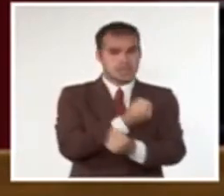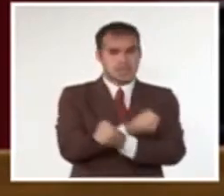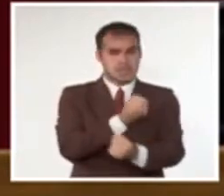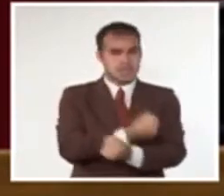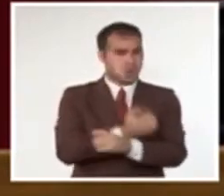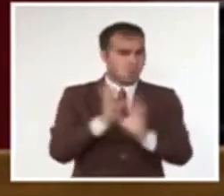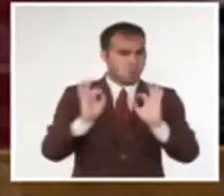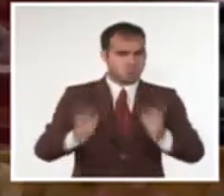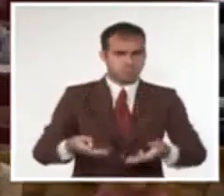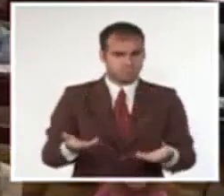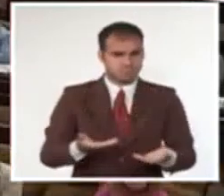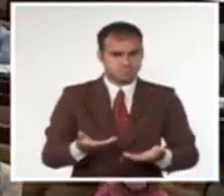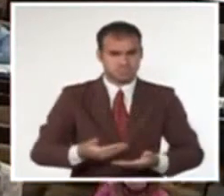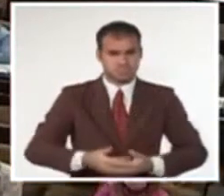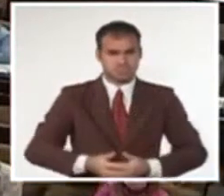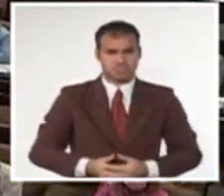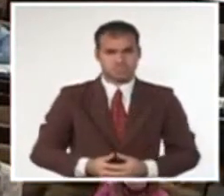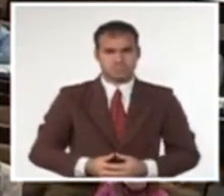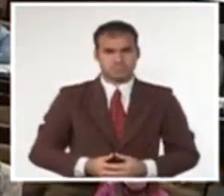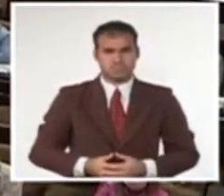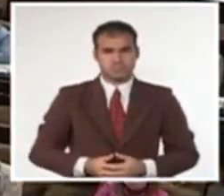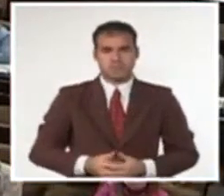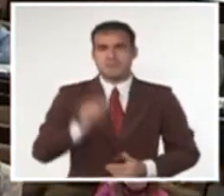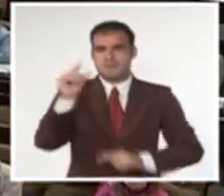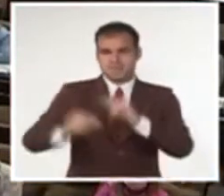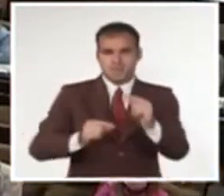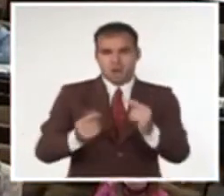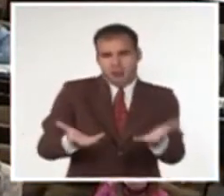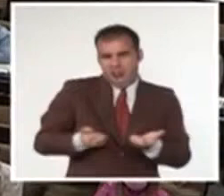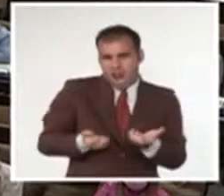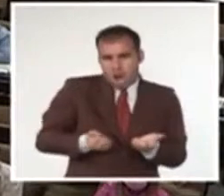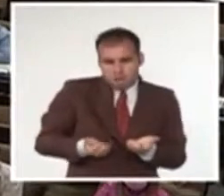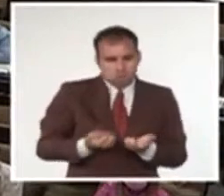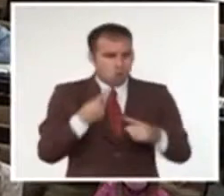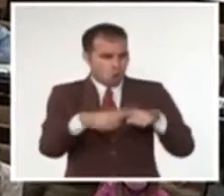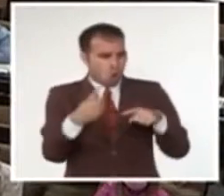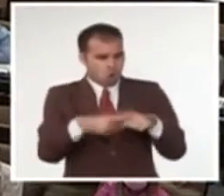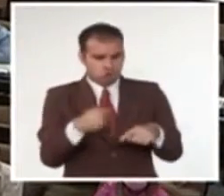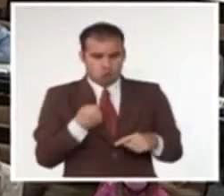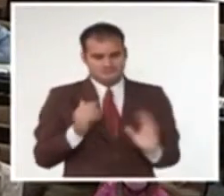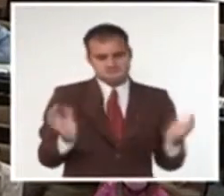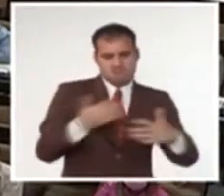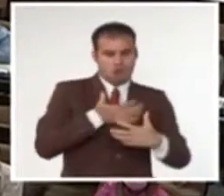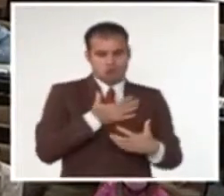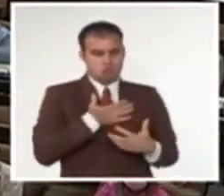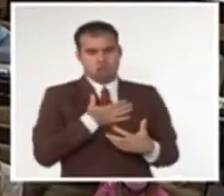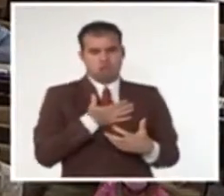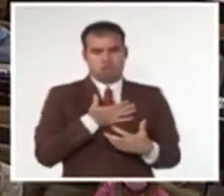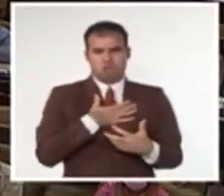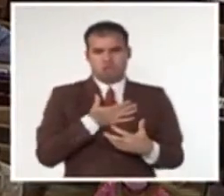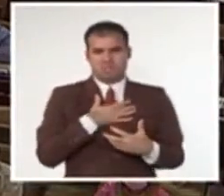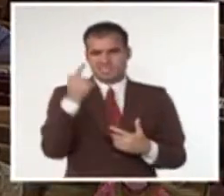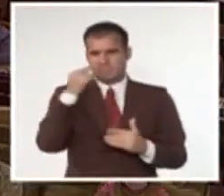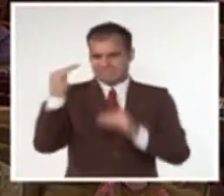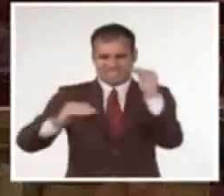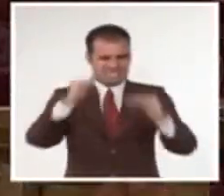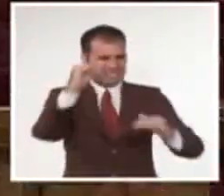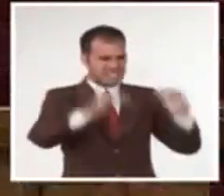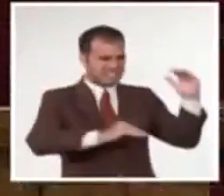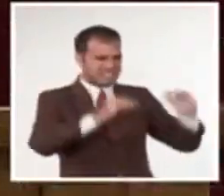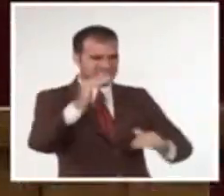de la pandemia. El egoísmo, la concentración de la riqueza, el incremento de la desigualdad y el creciente poder